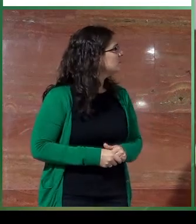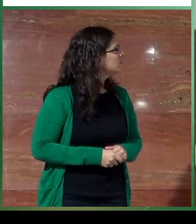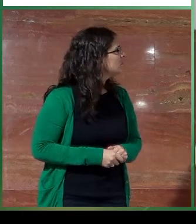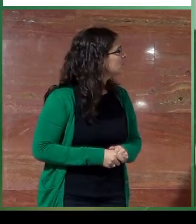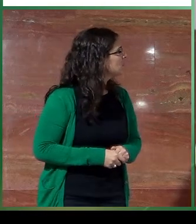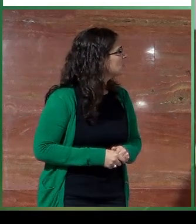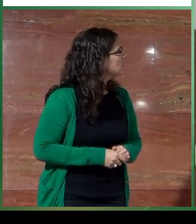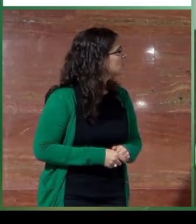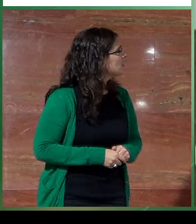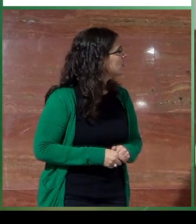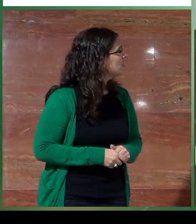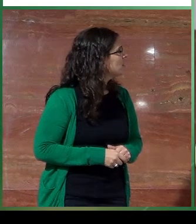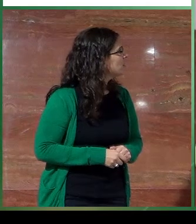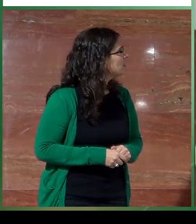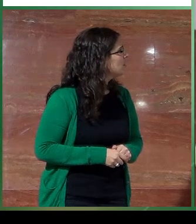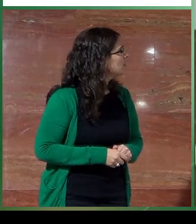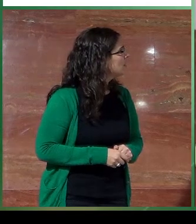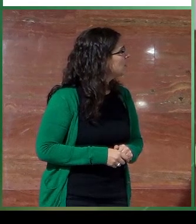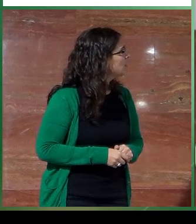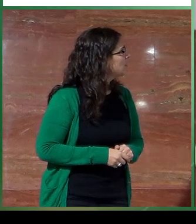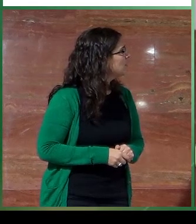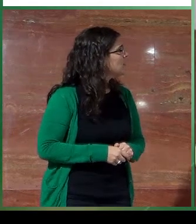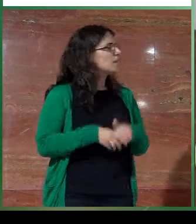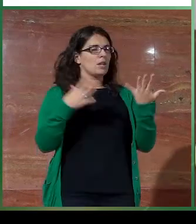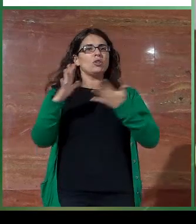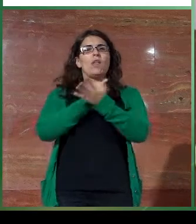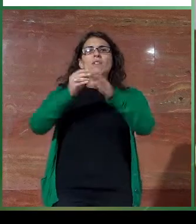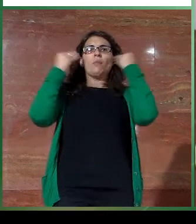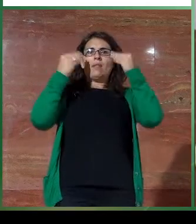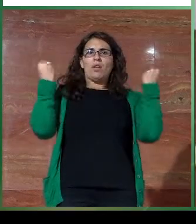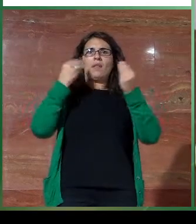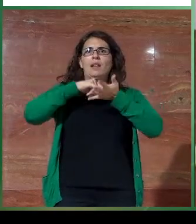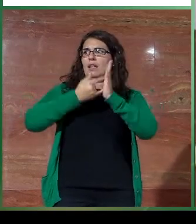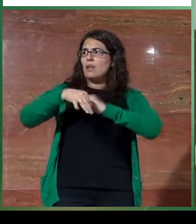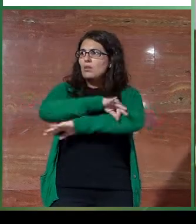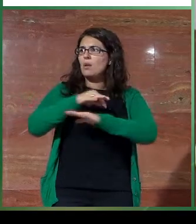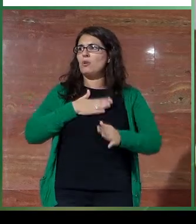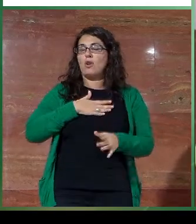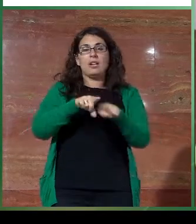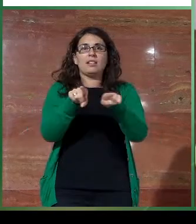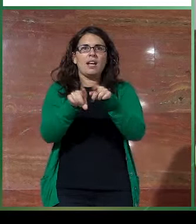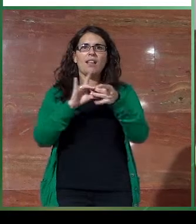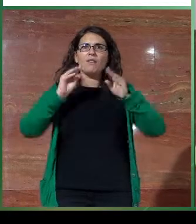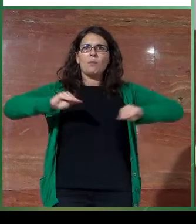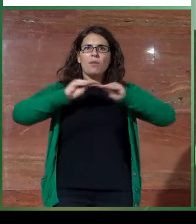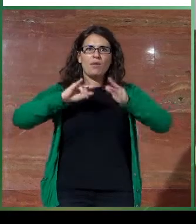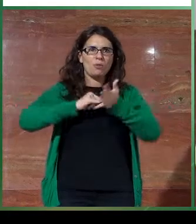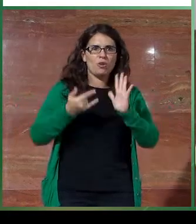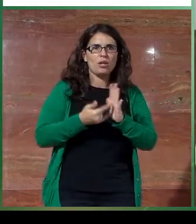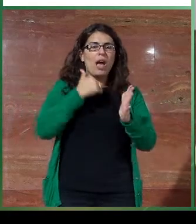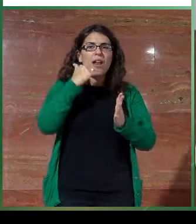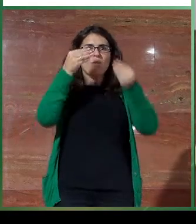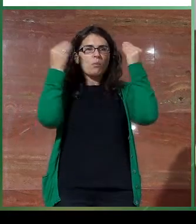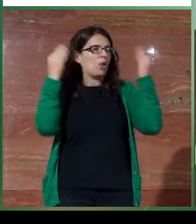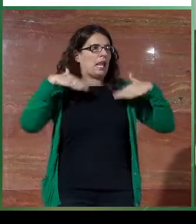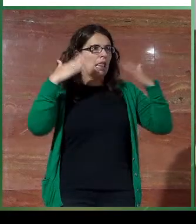sola asignatura ya, o sea, no solamente una crítica de mi trabajo de proyecto en la escuela, salíamos sin ningún tipo de